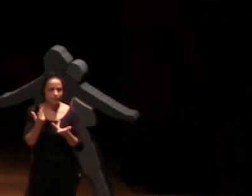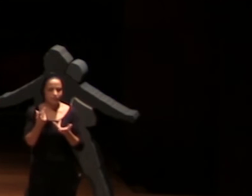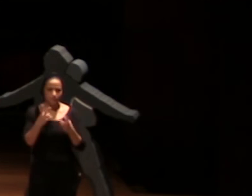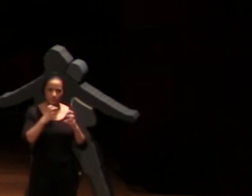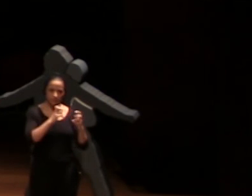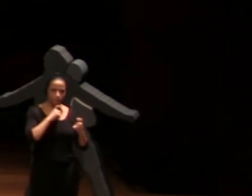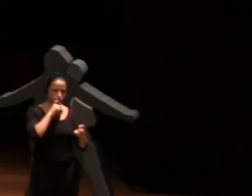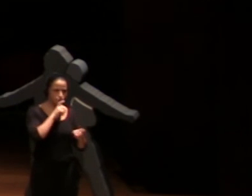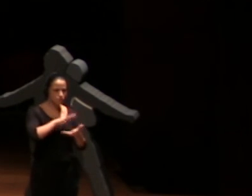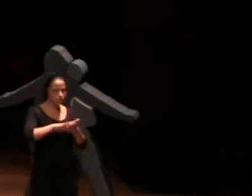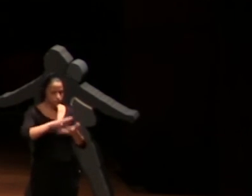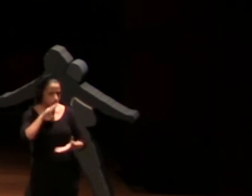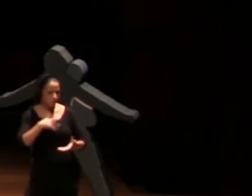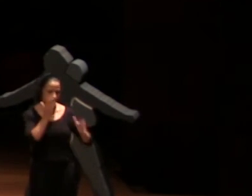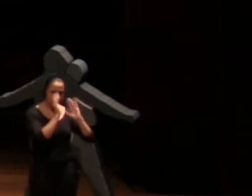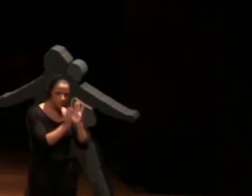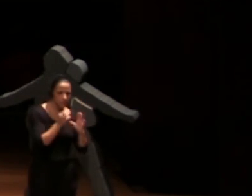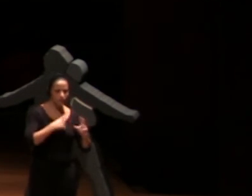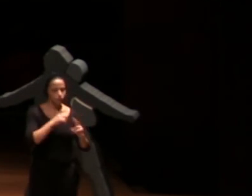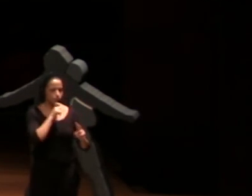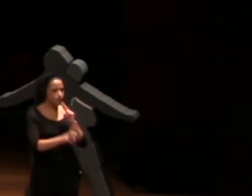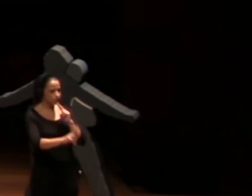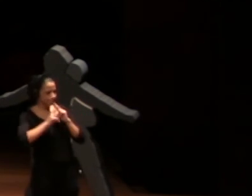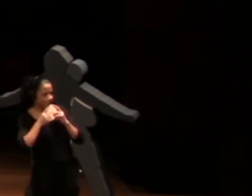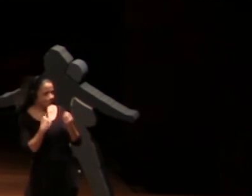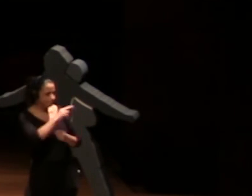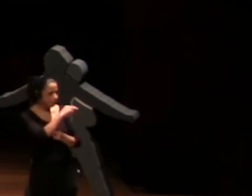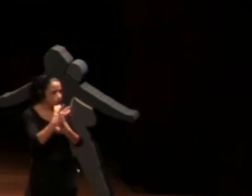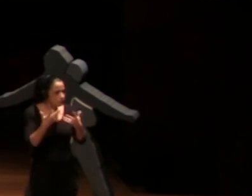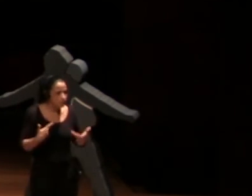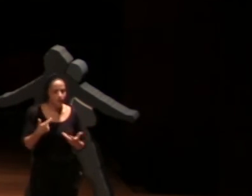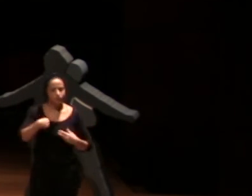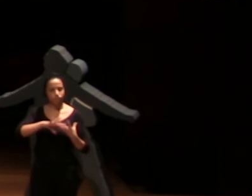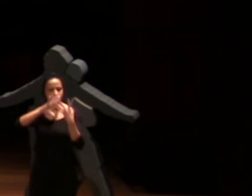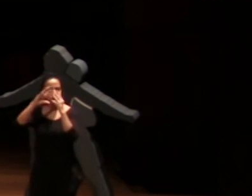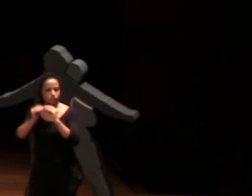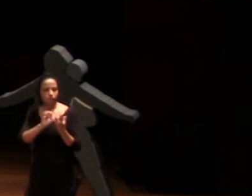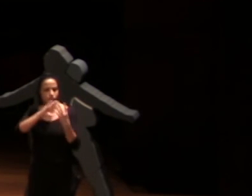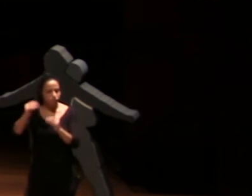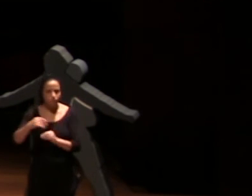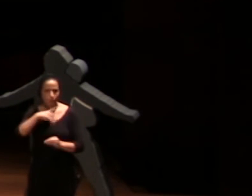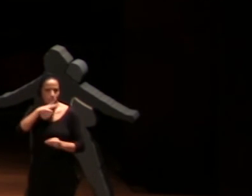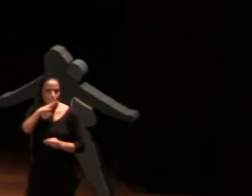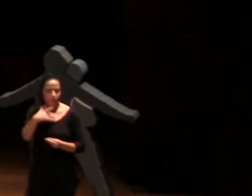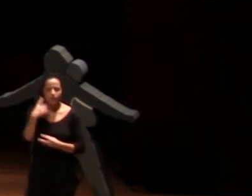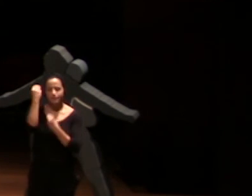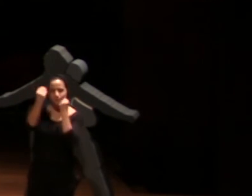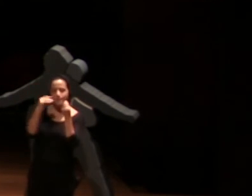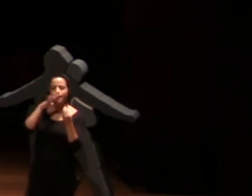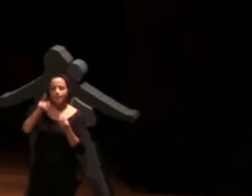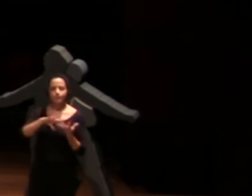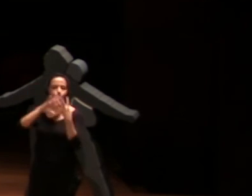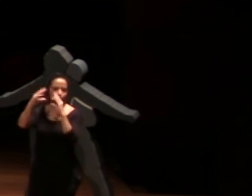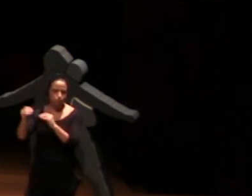replantearnos muchas de las capacidades, respuestas y sobre todo sobre qué estamos cambiando cosas, ¿no? Tanto en neurodinamia, en terapia miofacial, terapia de